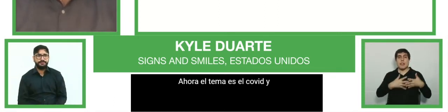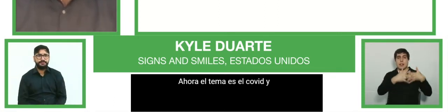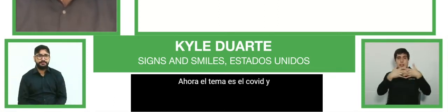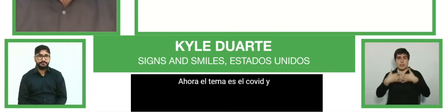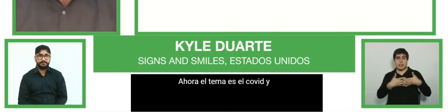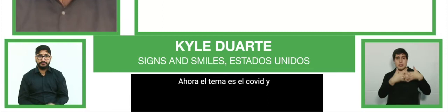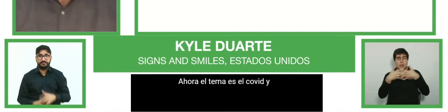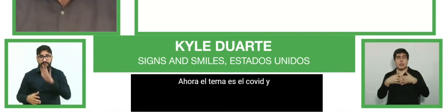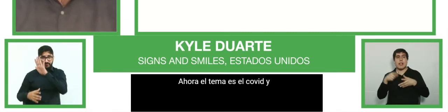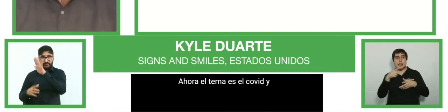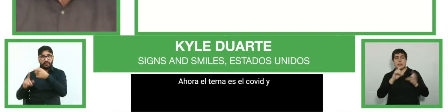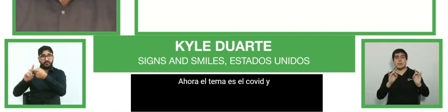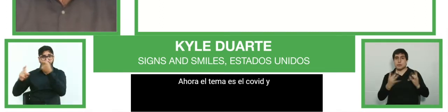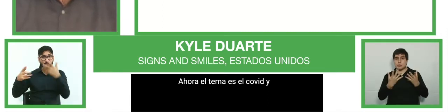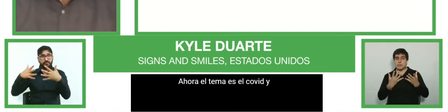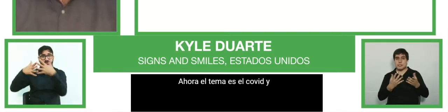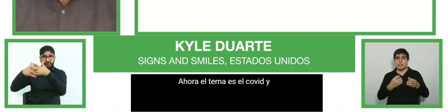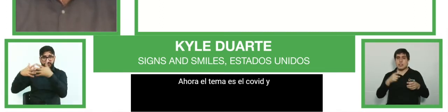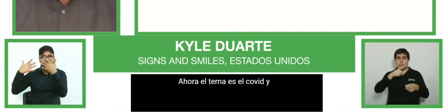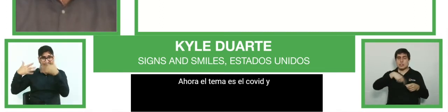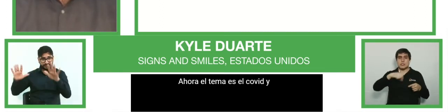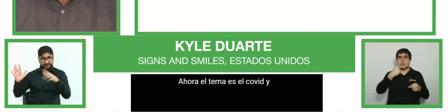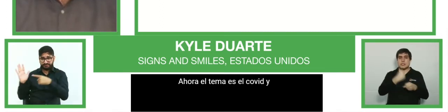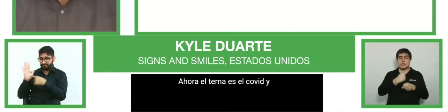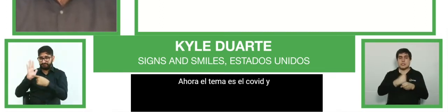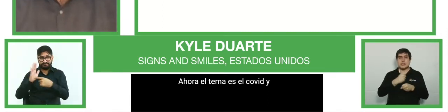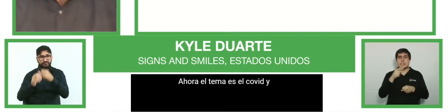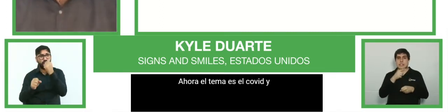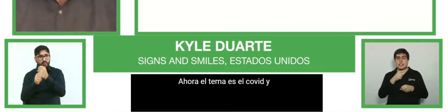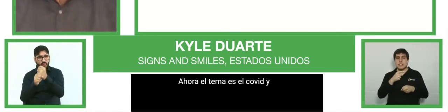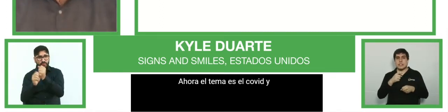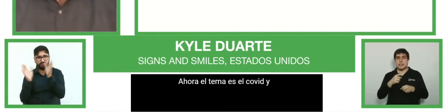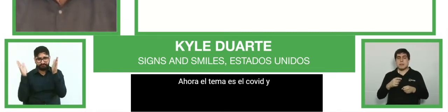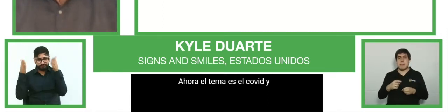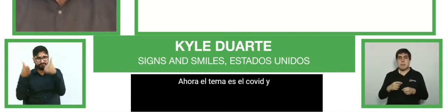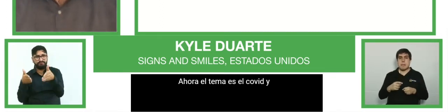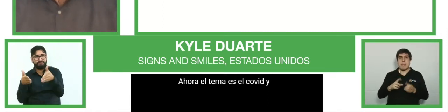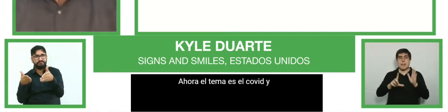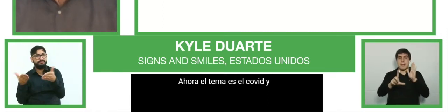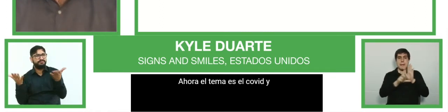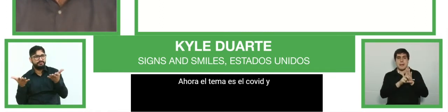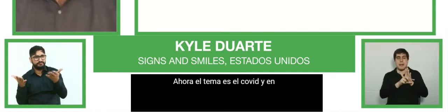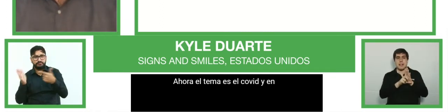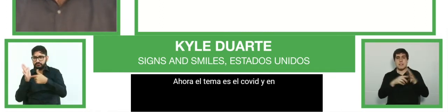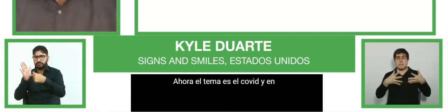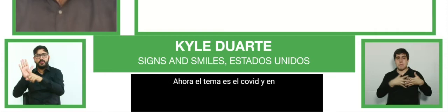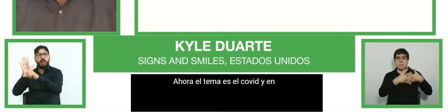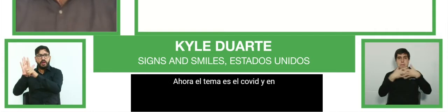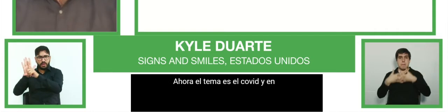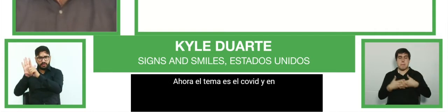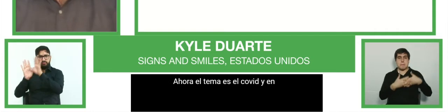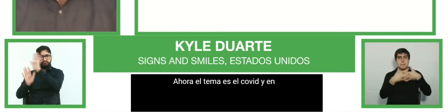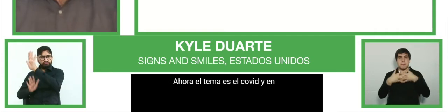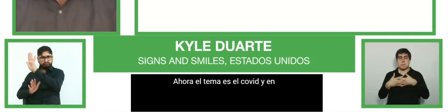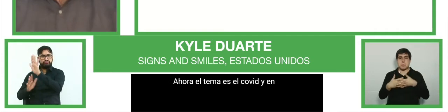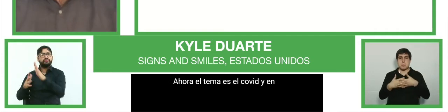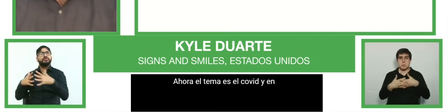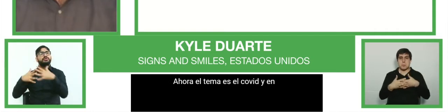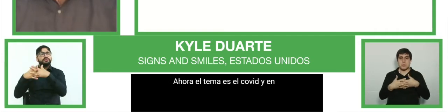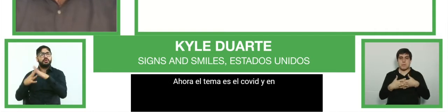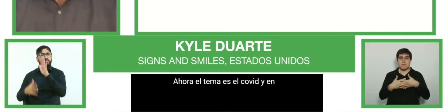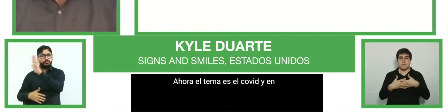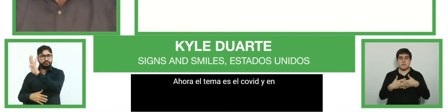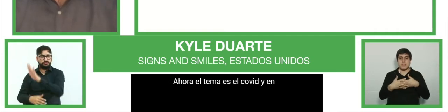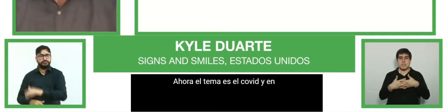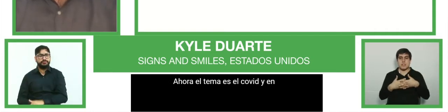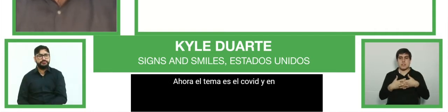Unidos, digamos, trabajando en Nicaragua, es que hay una ley en Estados Unidos que